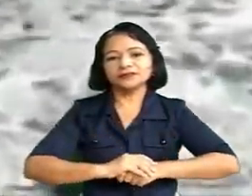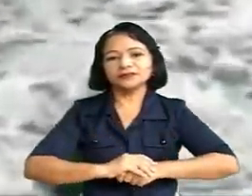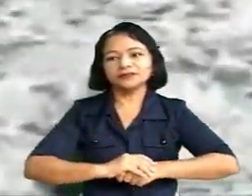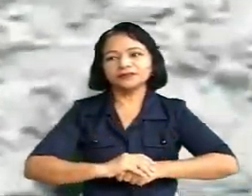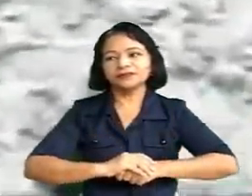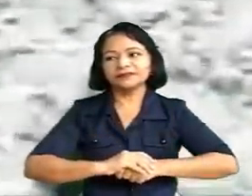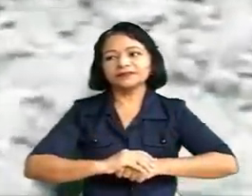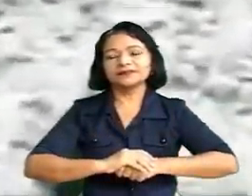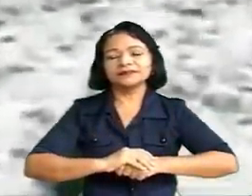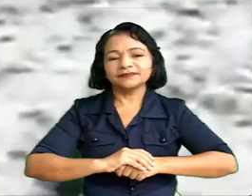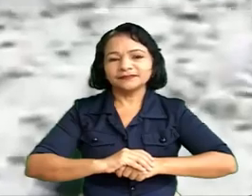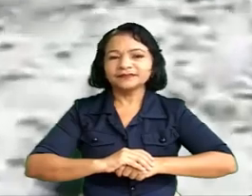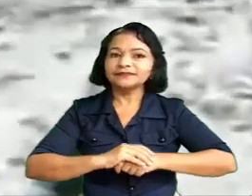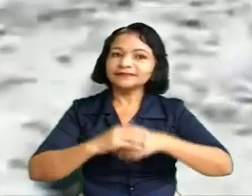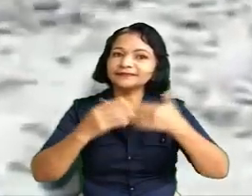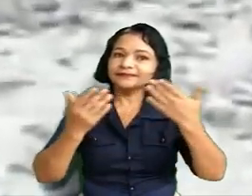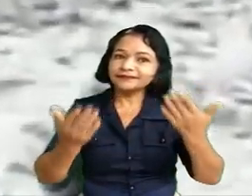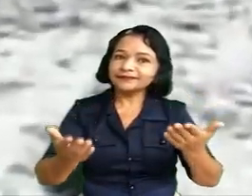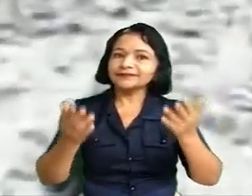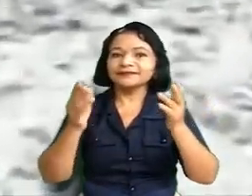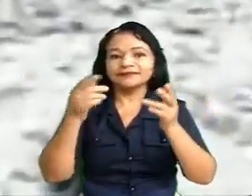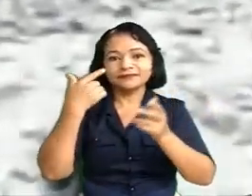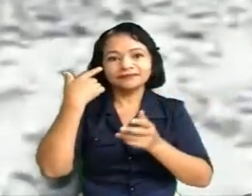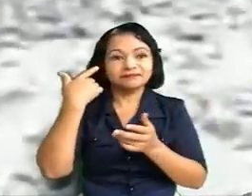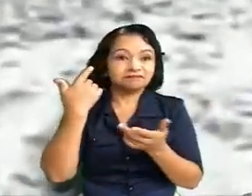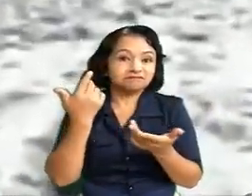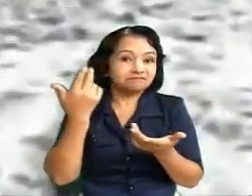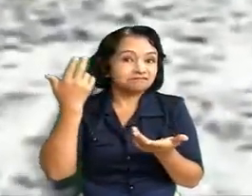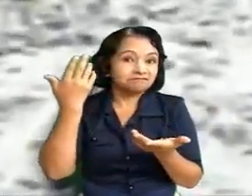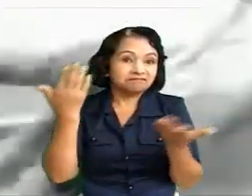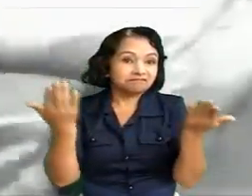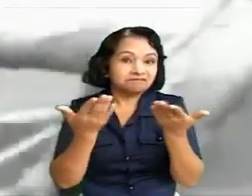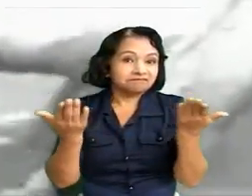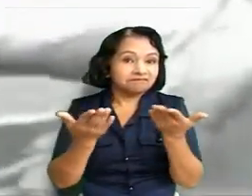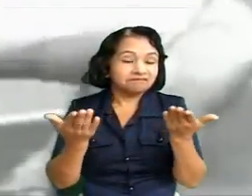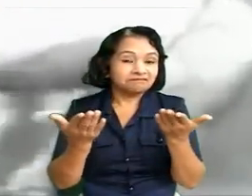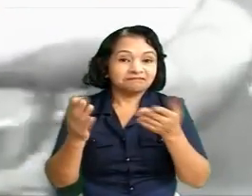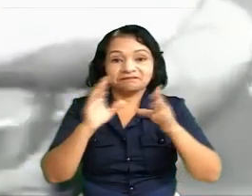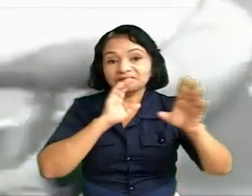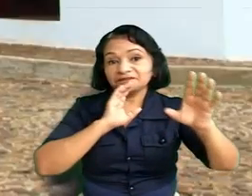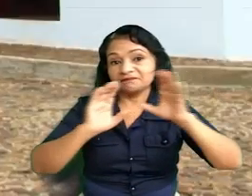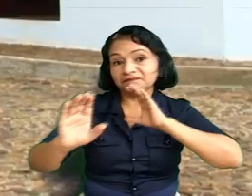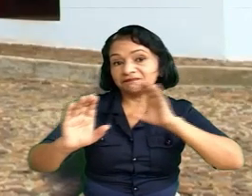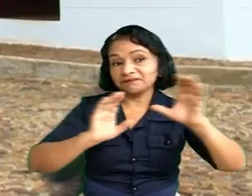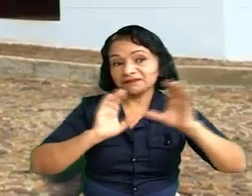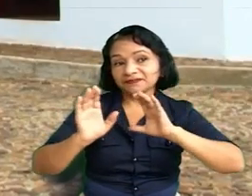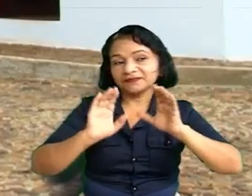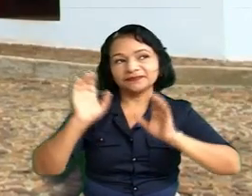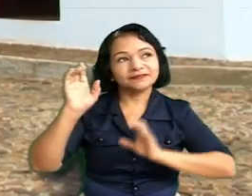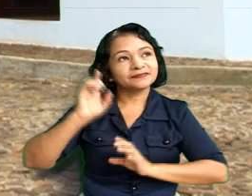del plan, porque ella había, recordá que ella desde el punto de vista de comunicación, ella había